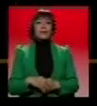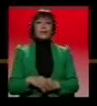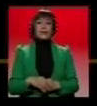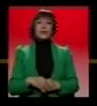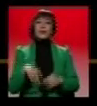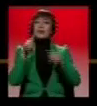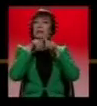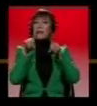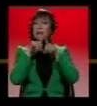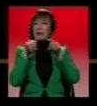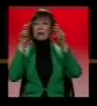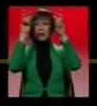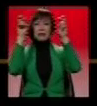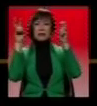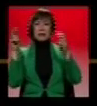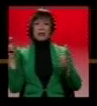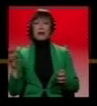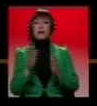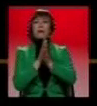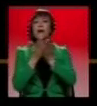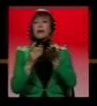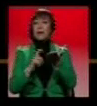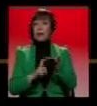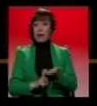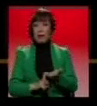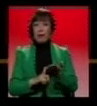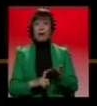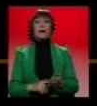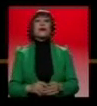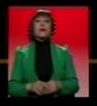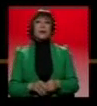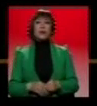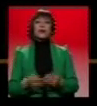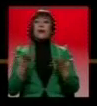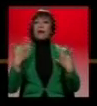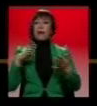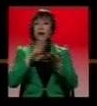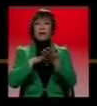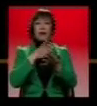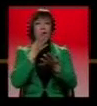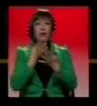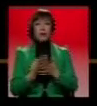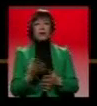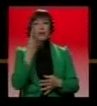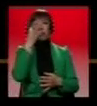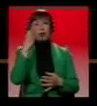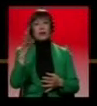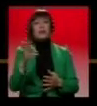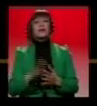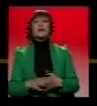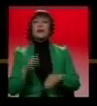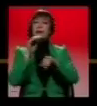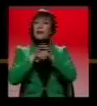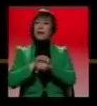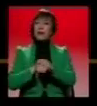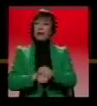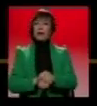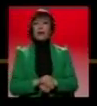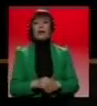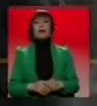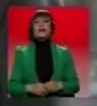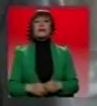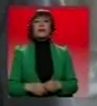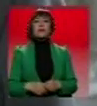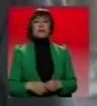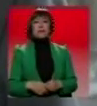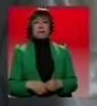muerte. Poeta y narrador que cuenta con varias obras traducidas al francés, inglés, alemán, portugués, italiano y